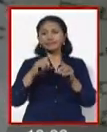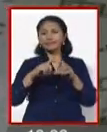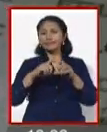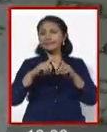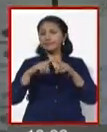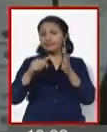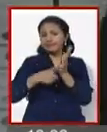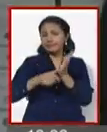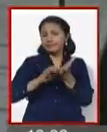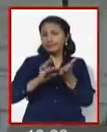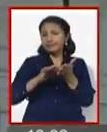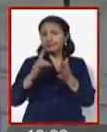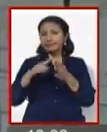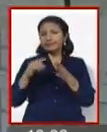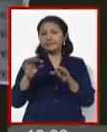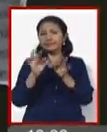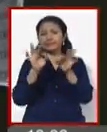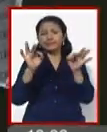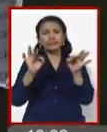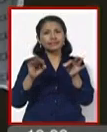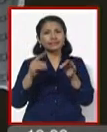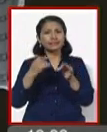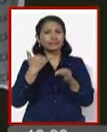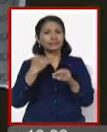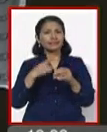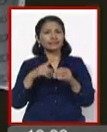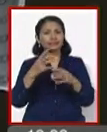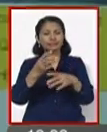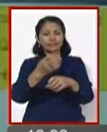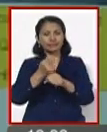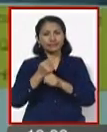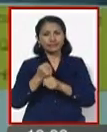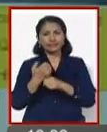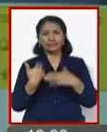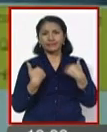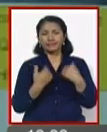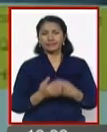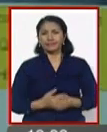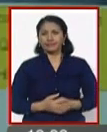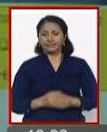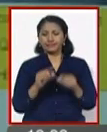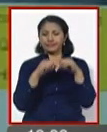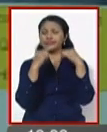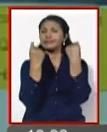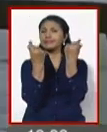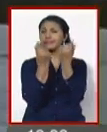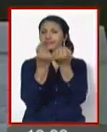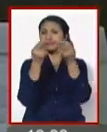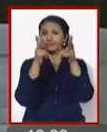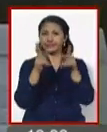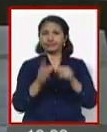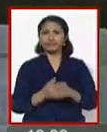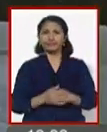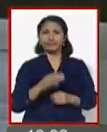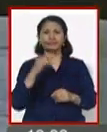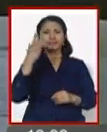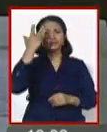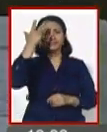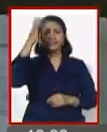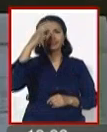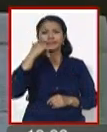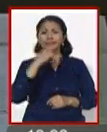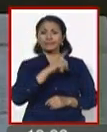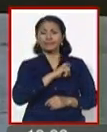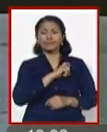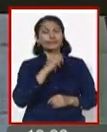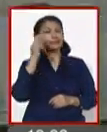Talonarios con huellas digitales, varias fichas de cardex y celulares fueron secuestrados en posesión de esta organización. Un grupo de inteligencia de la